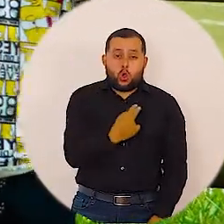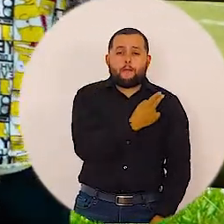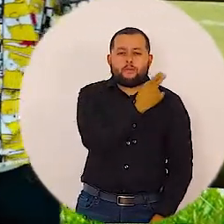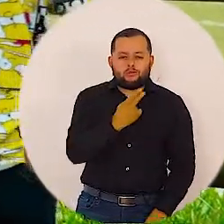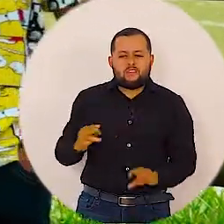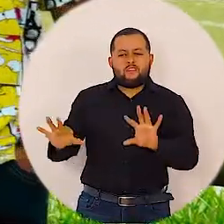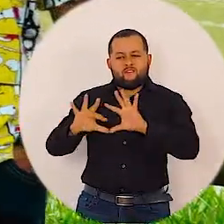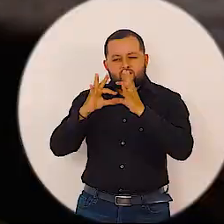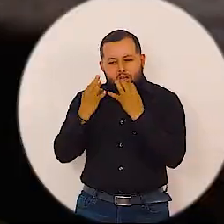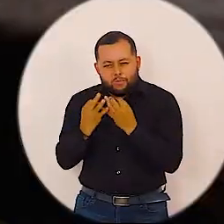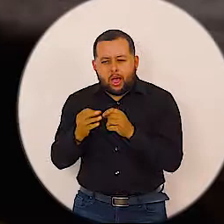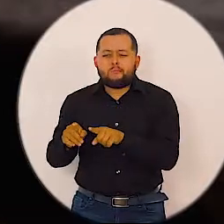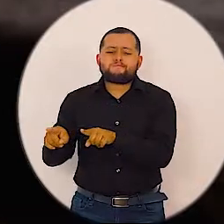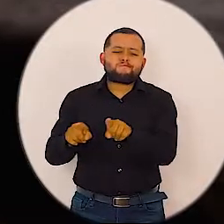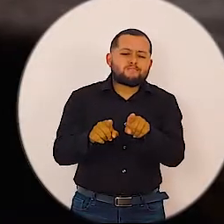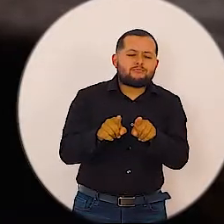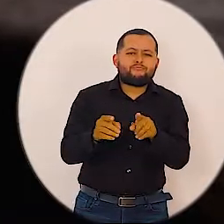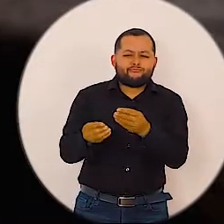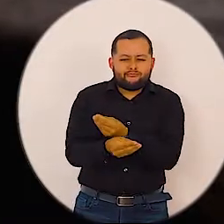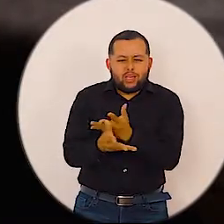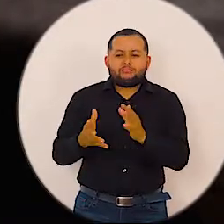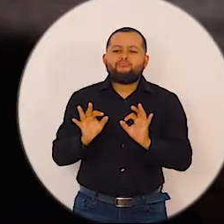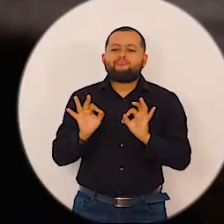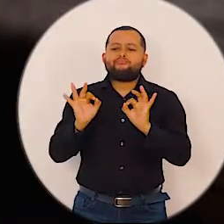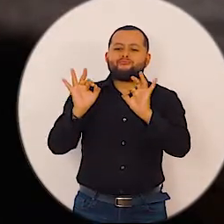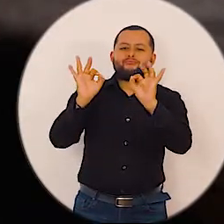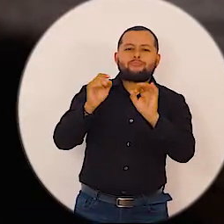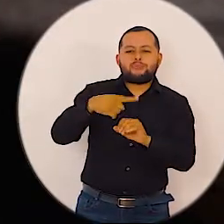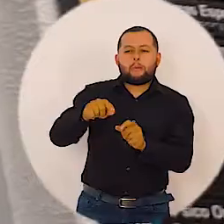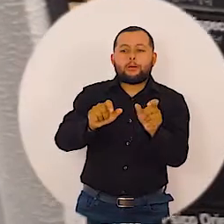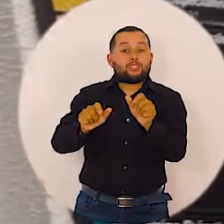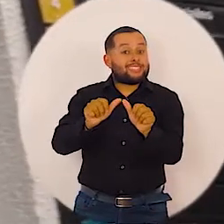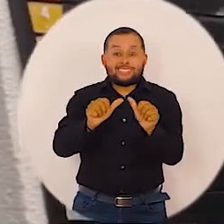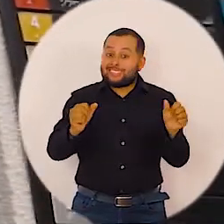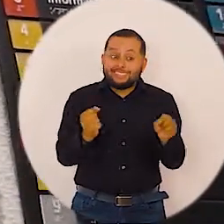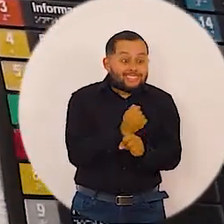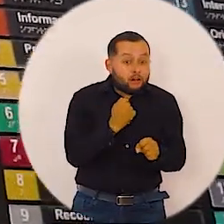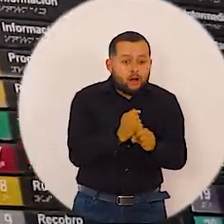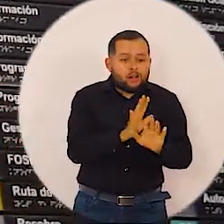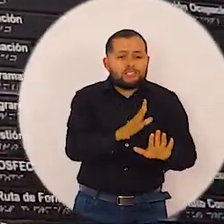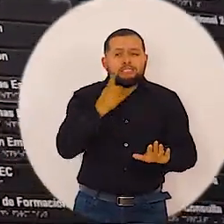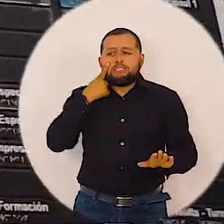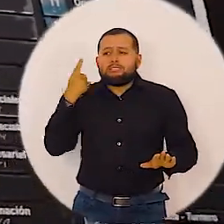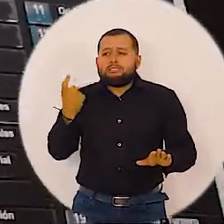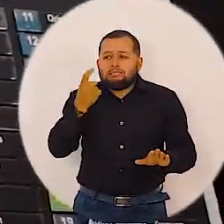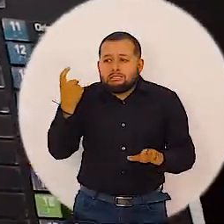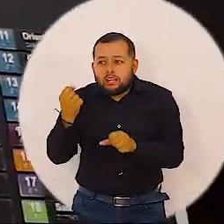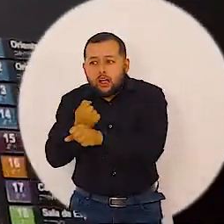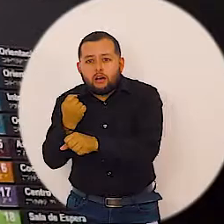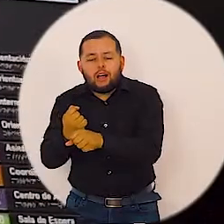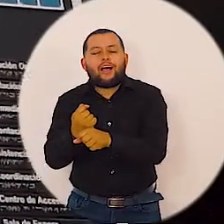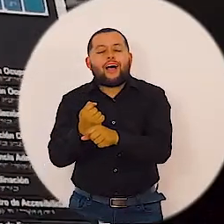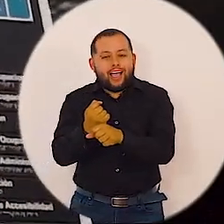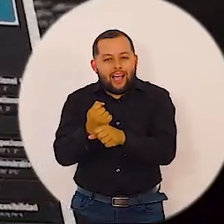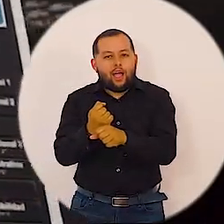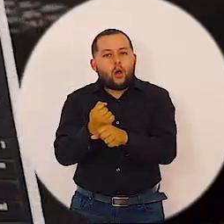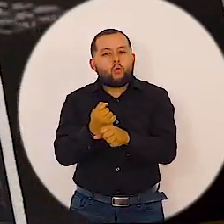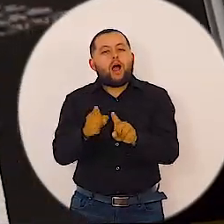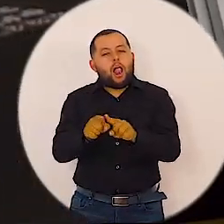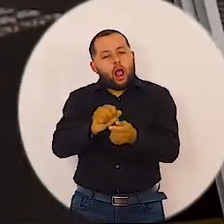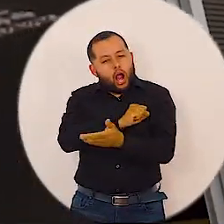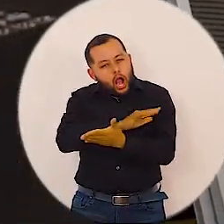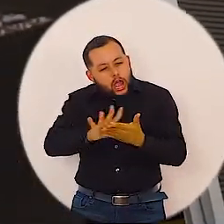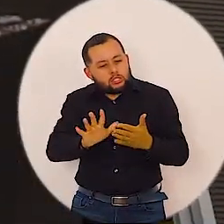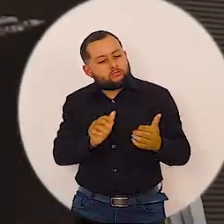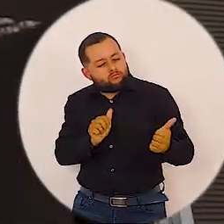las familias, brindando bienestar para la población cesante que está en búsqueda de empleo con el acompañamiento